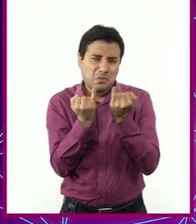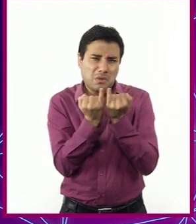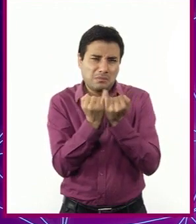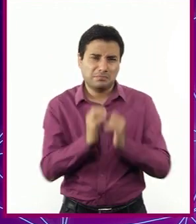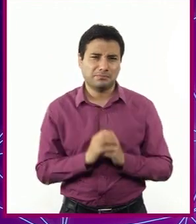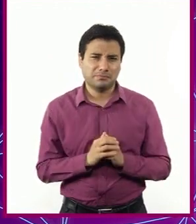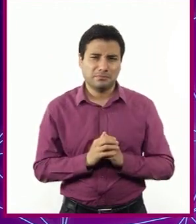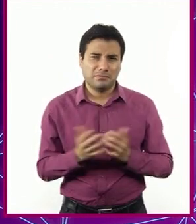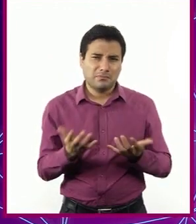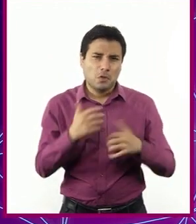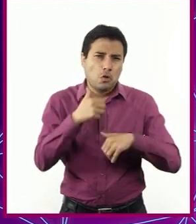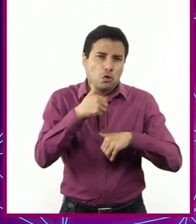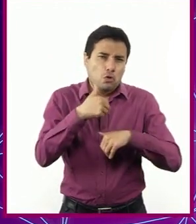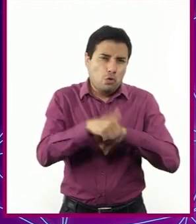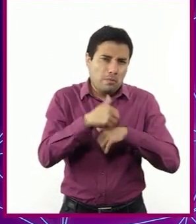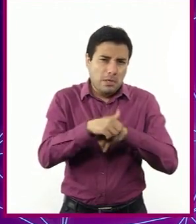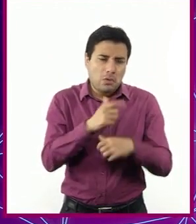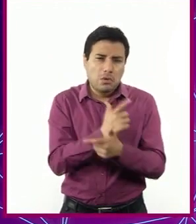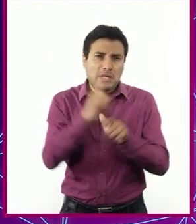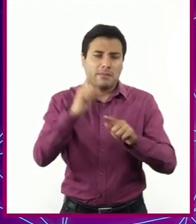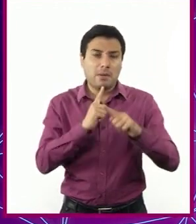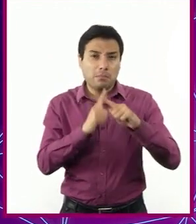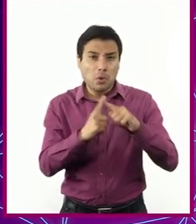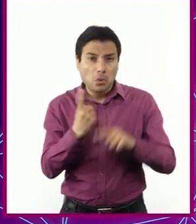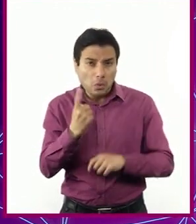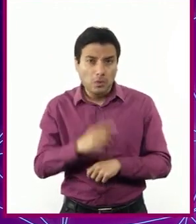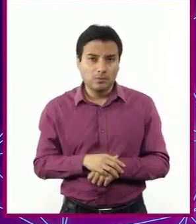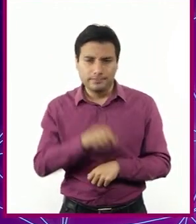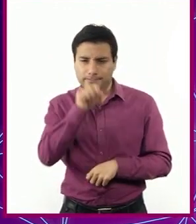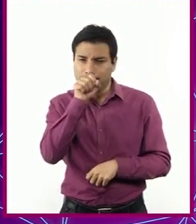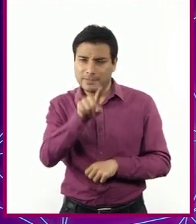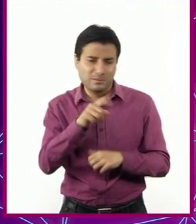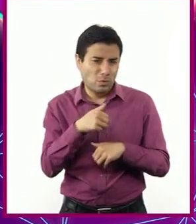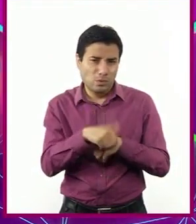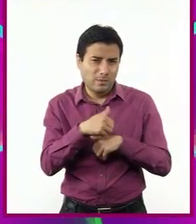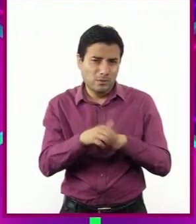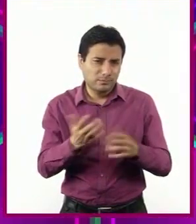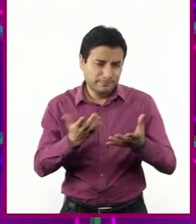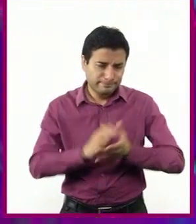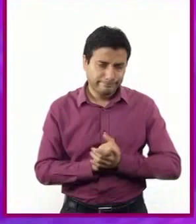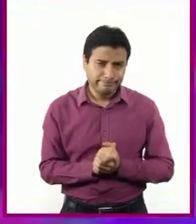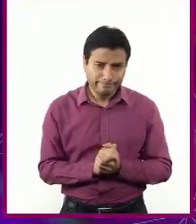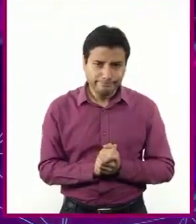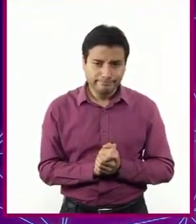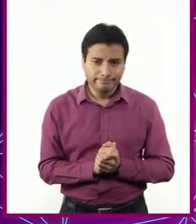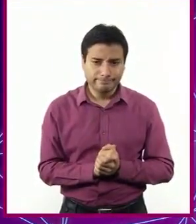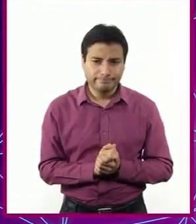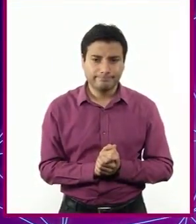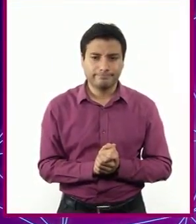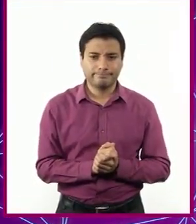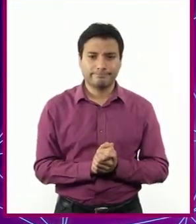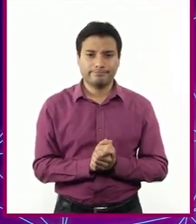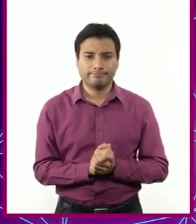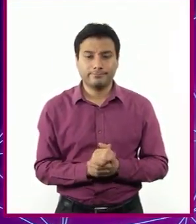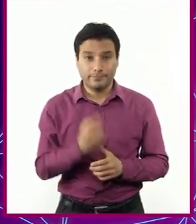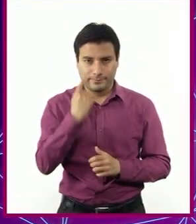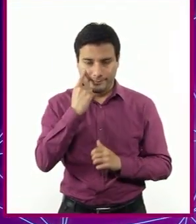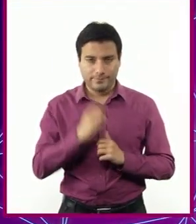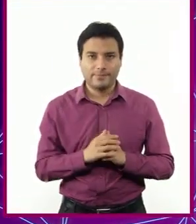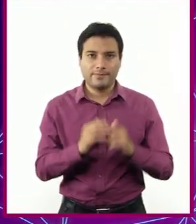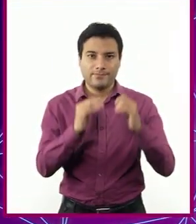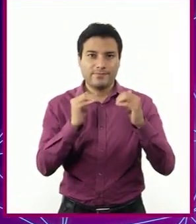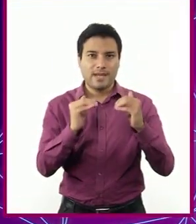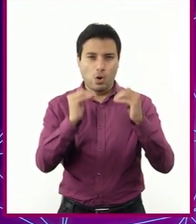cualquier número multiplicado por 1 siempre se obtiene como resultado el mismo número. Ahora apliquemos